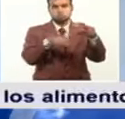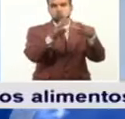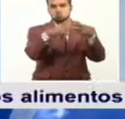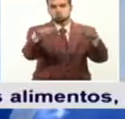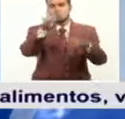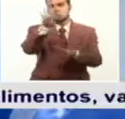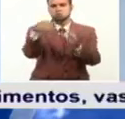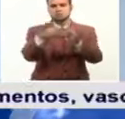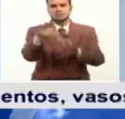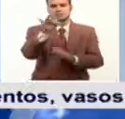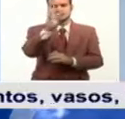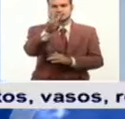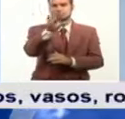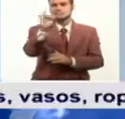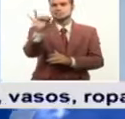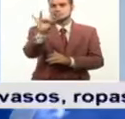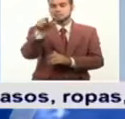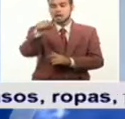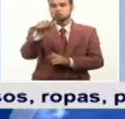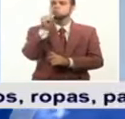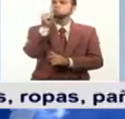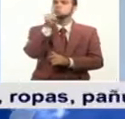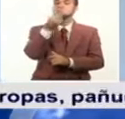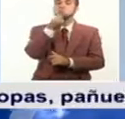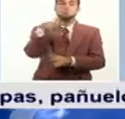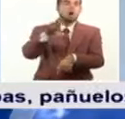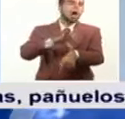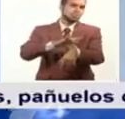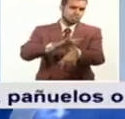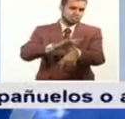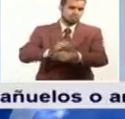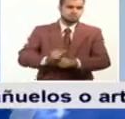4.377 son sospechosos,